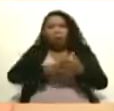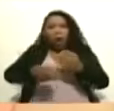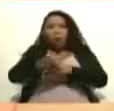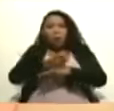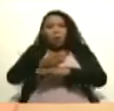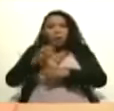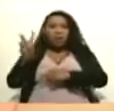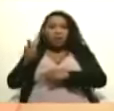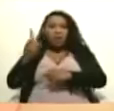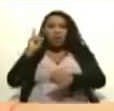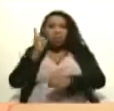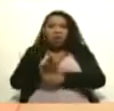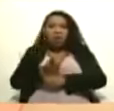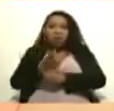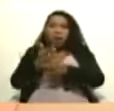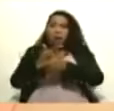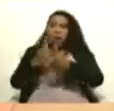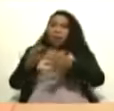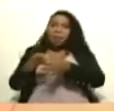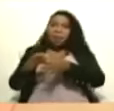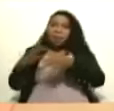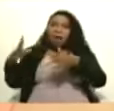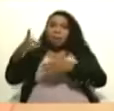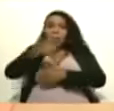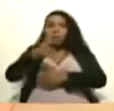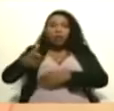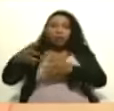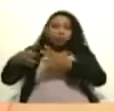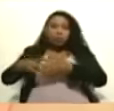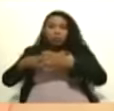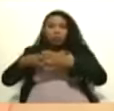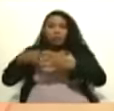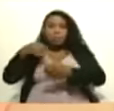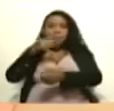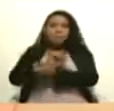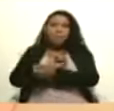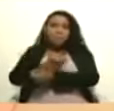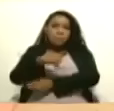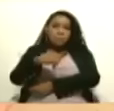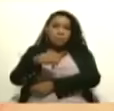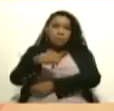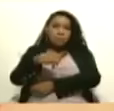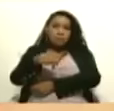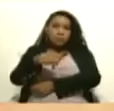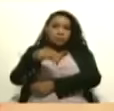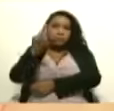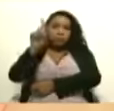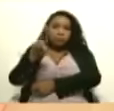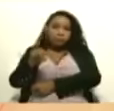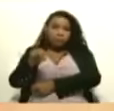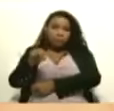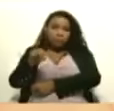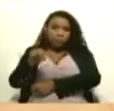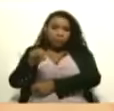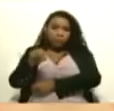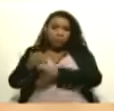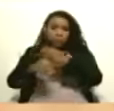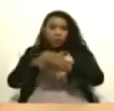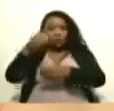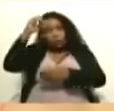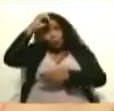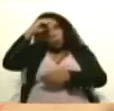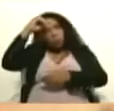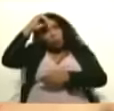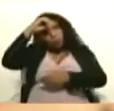venezolano debe liberar a ciudadanos estadounidenses que están presos aquí y que también pues eh emitió una opinión